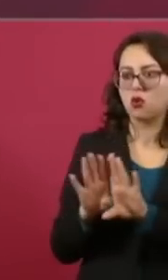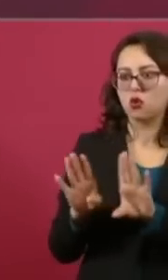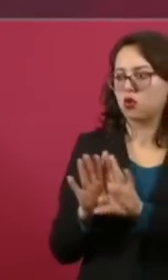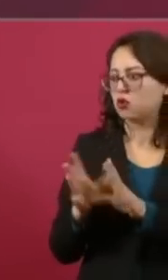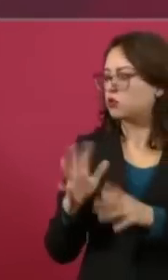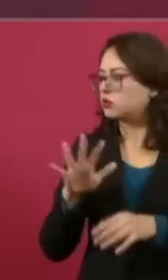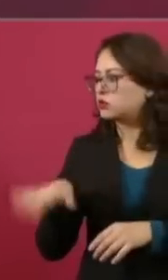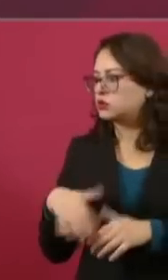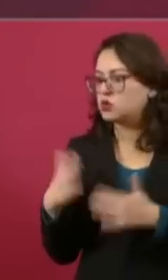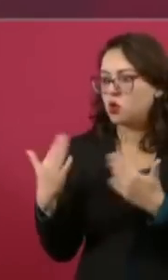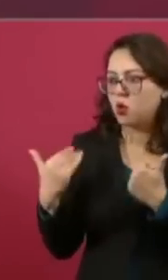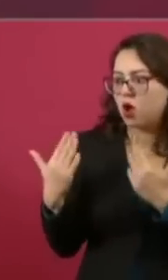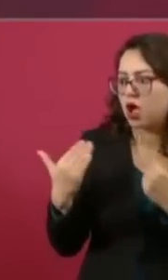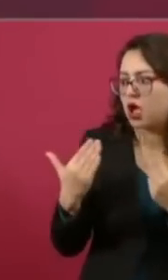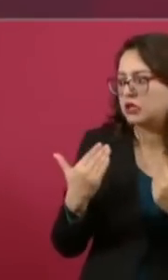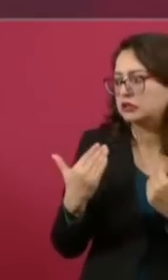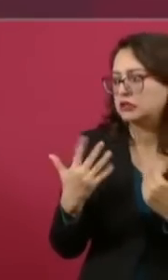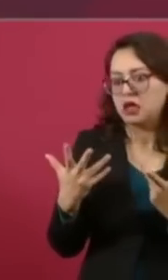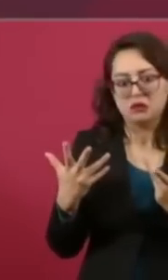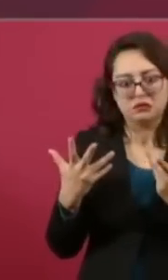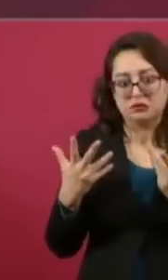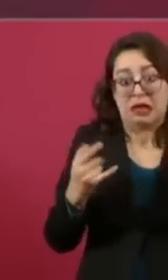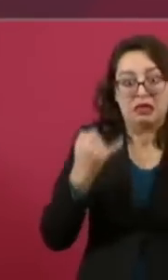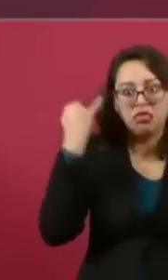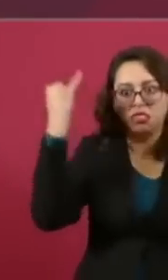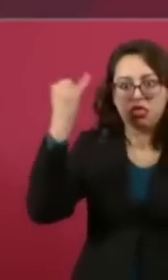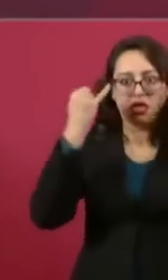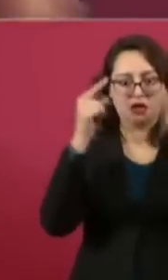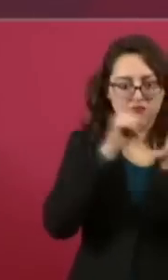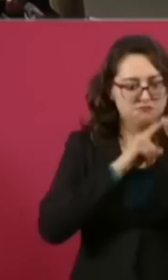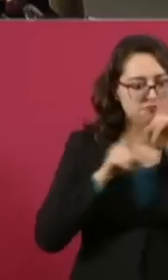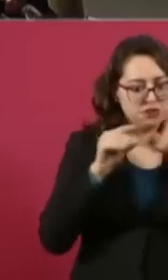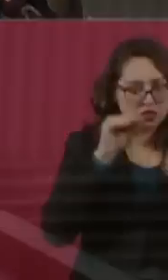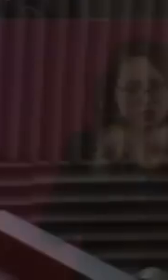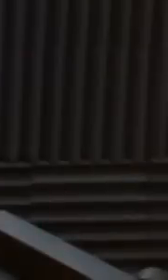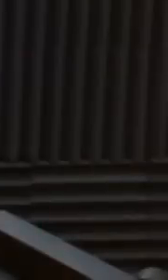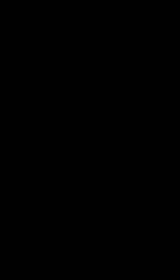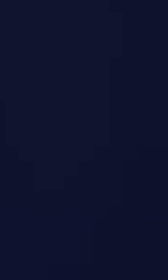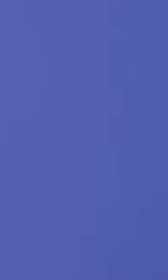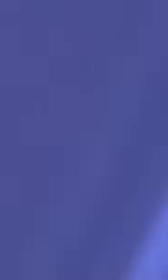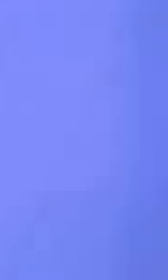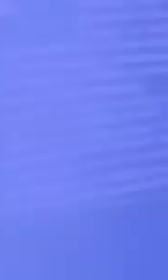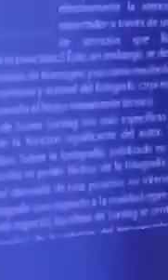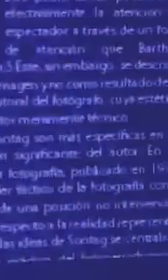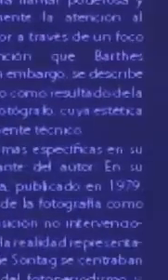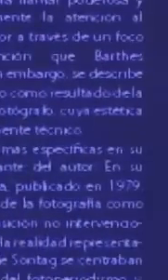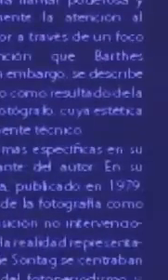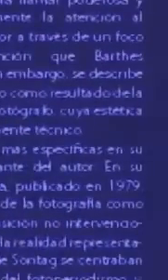No le alcanza. No le alcanza. Vamos con lo más importante.